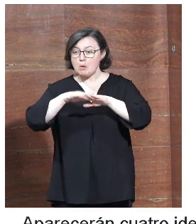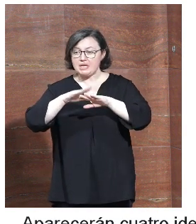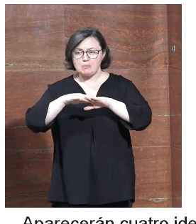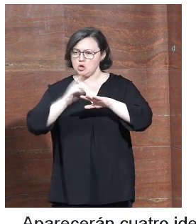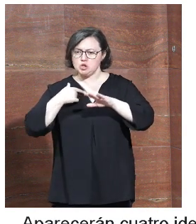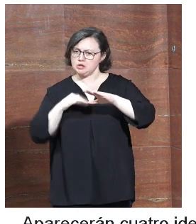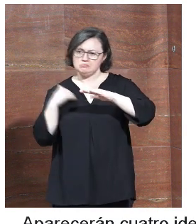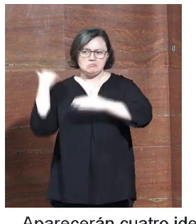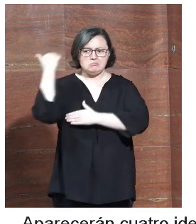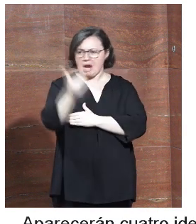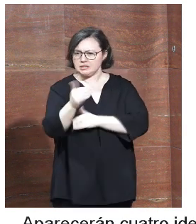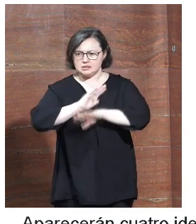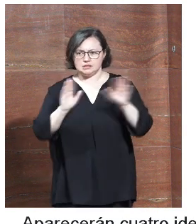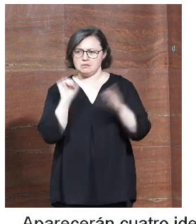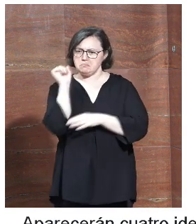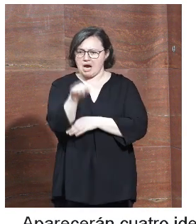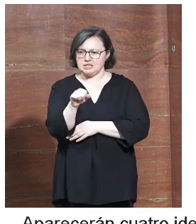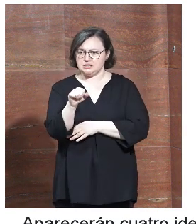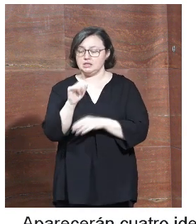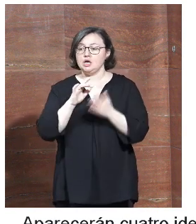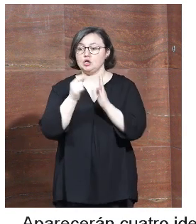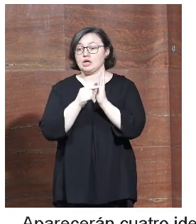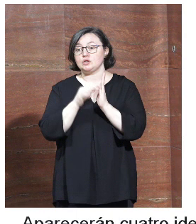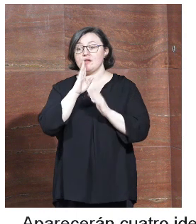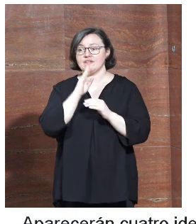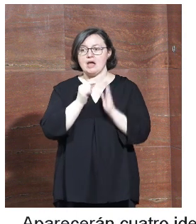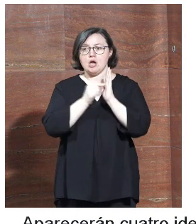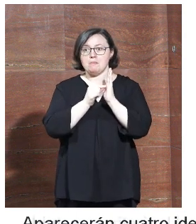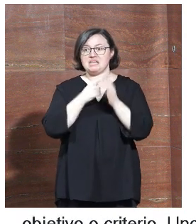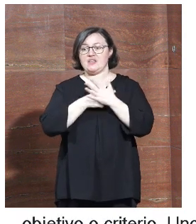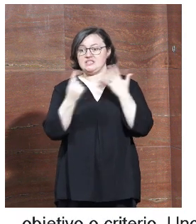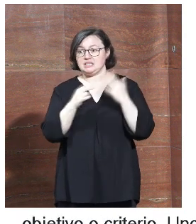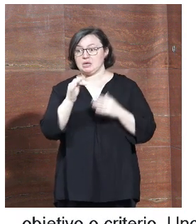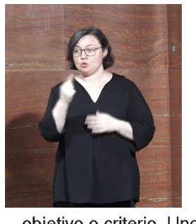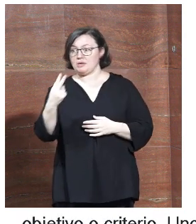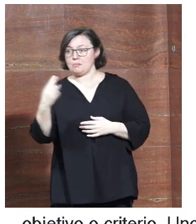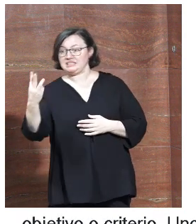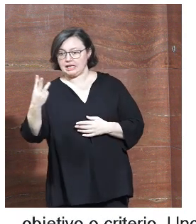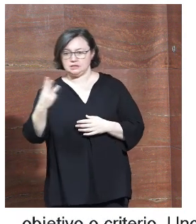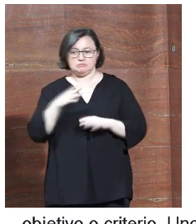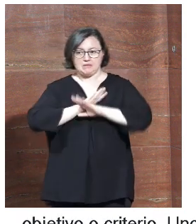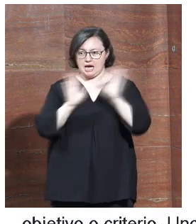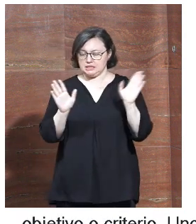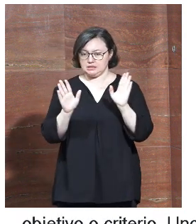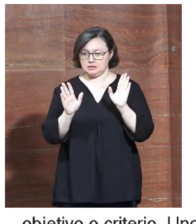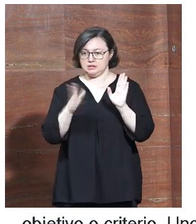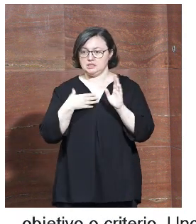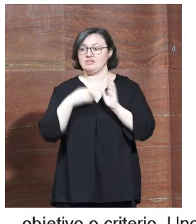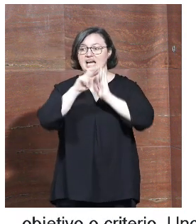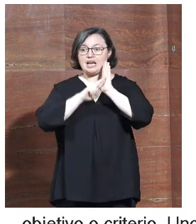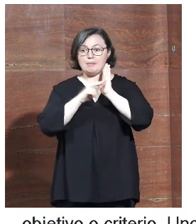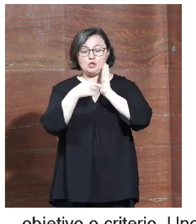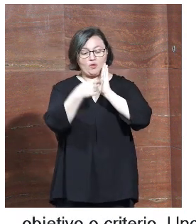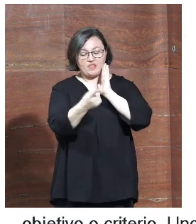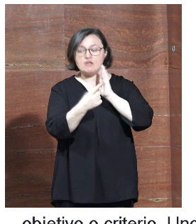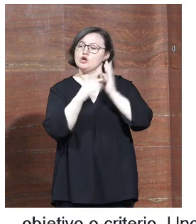reglamento, pero en España tenemos, pues no sé, supongo que 17 más 1, más 2, más 3, bueno, en toda esa maraña de reglamentos, a